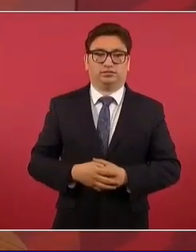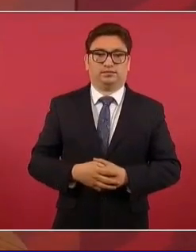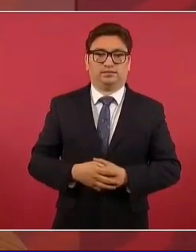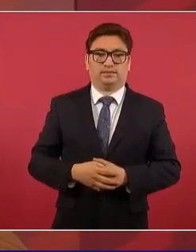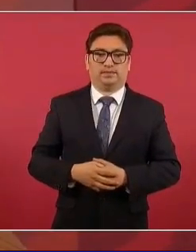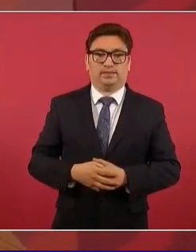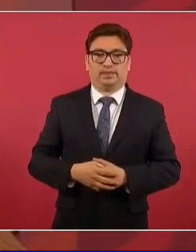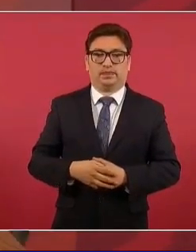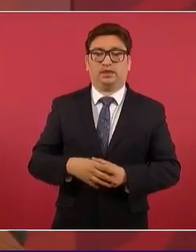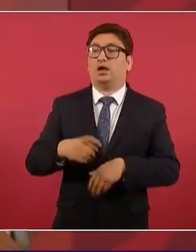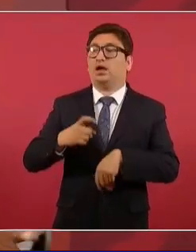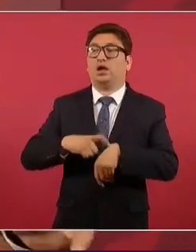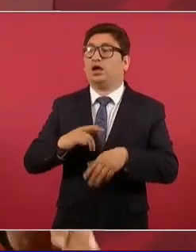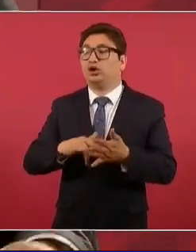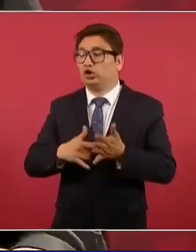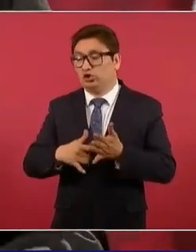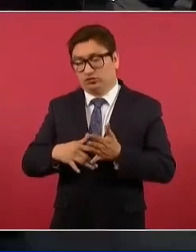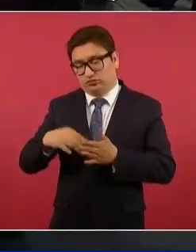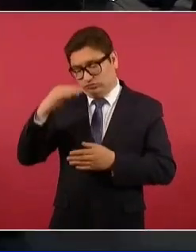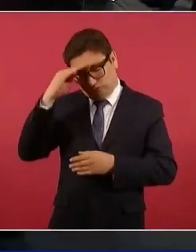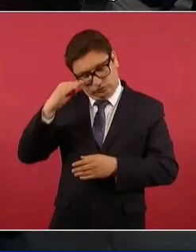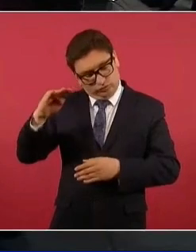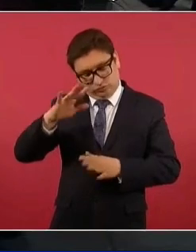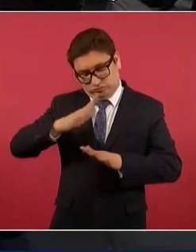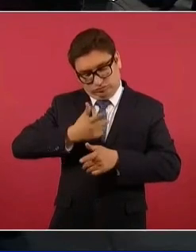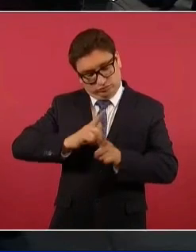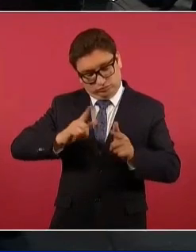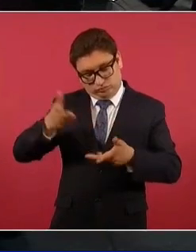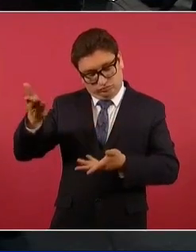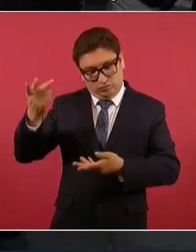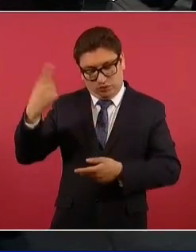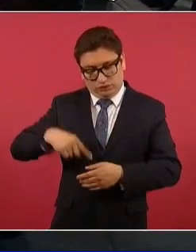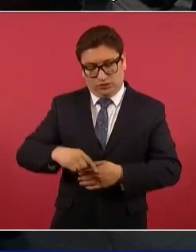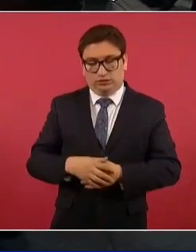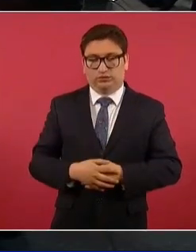¿Qué horas son las que usted quiera que sean, señor?